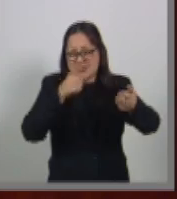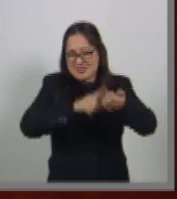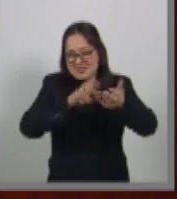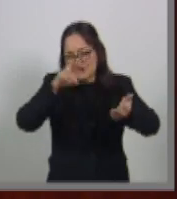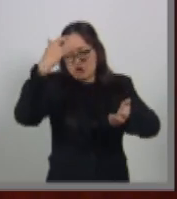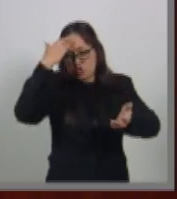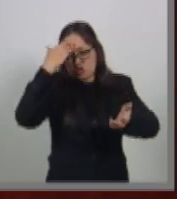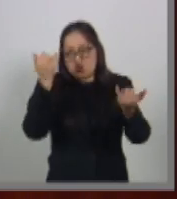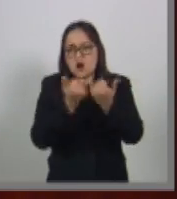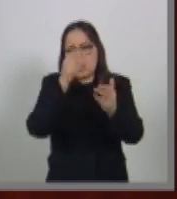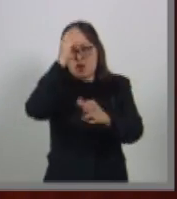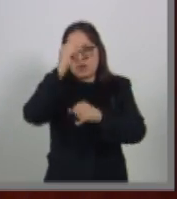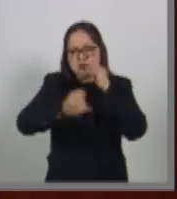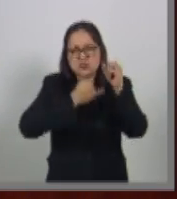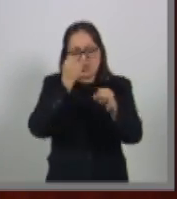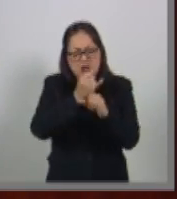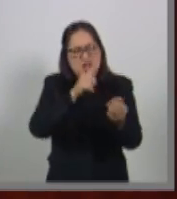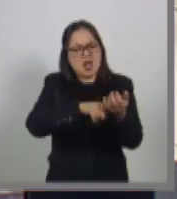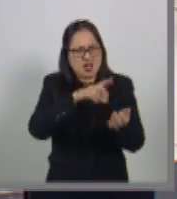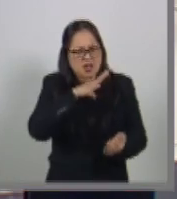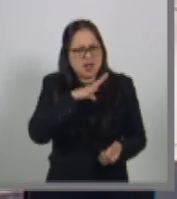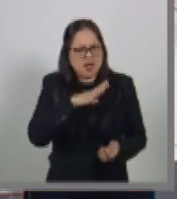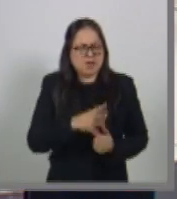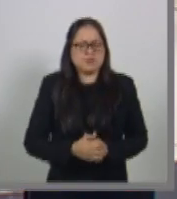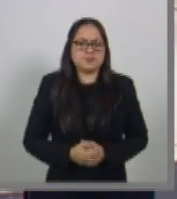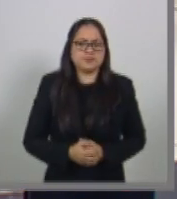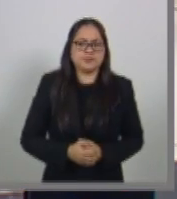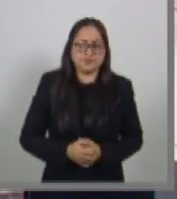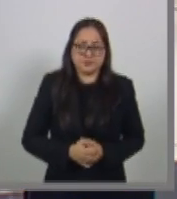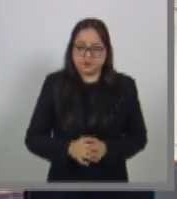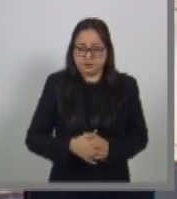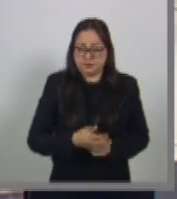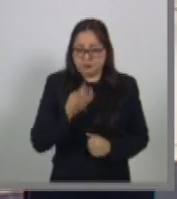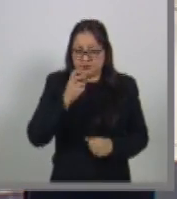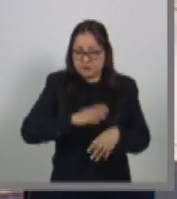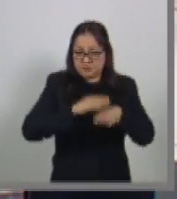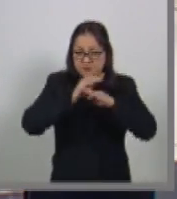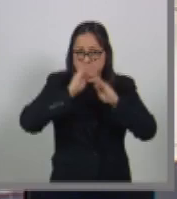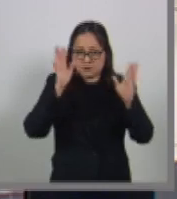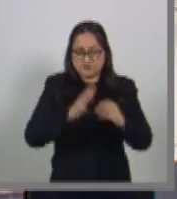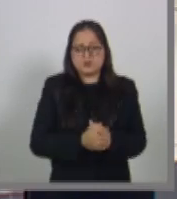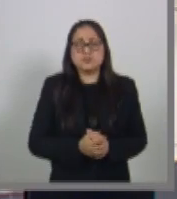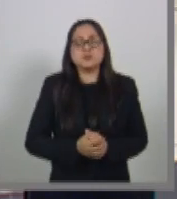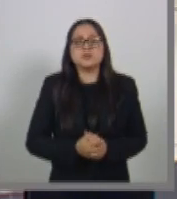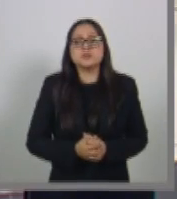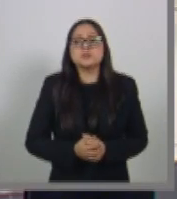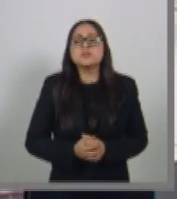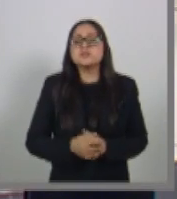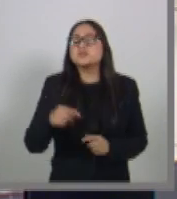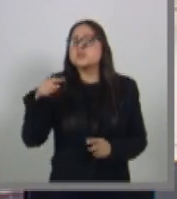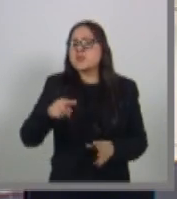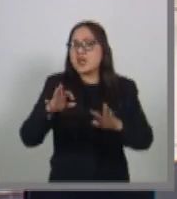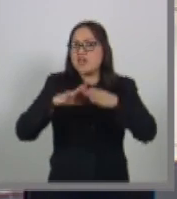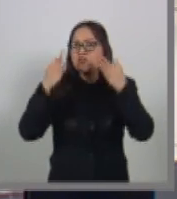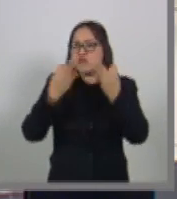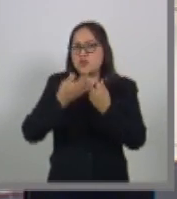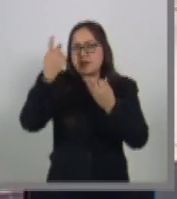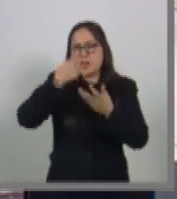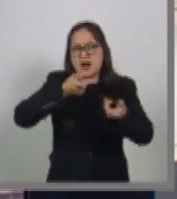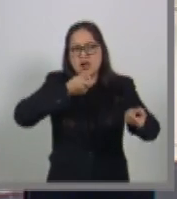en los tratados internacionales. De manera más precisa, se trata de un medio de